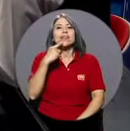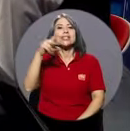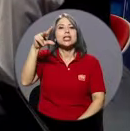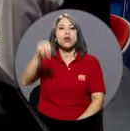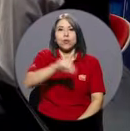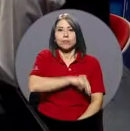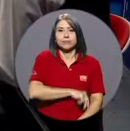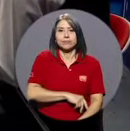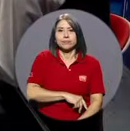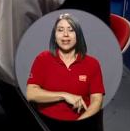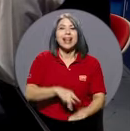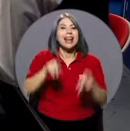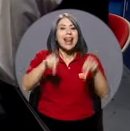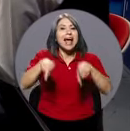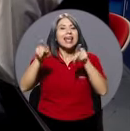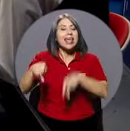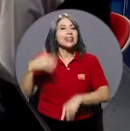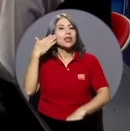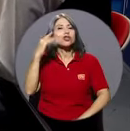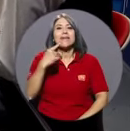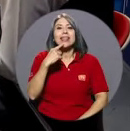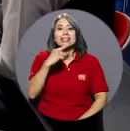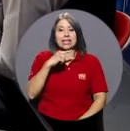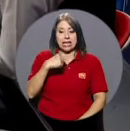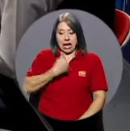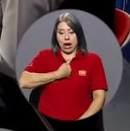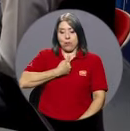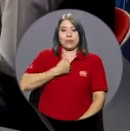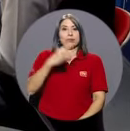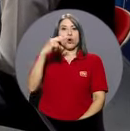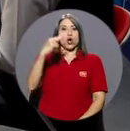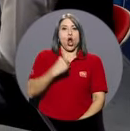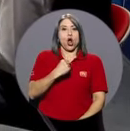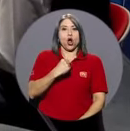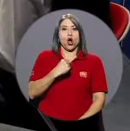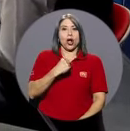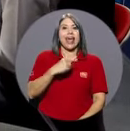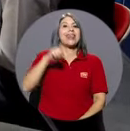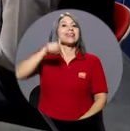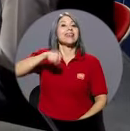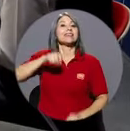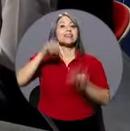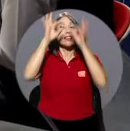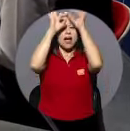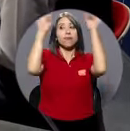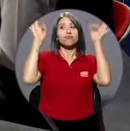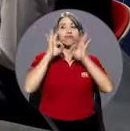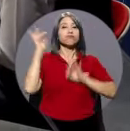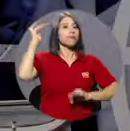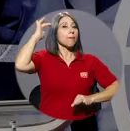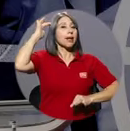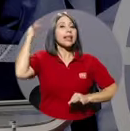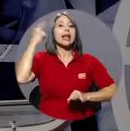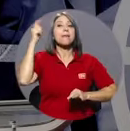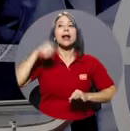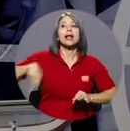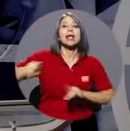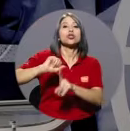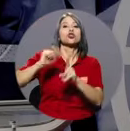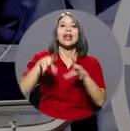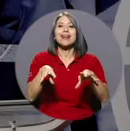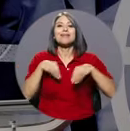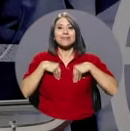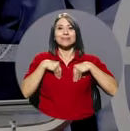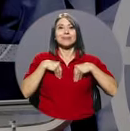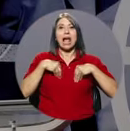sabe decir que no. La gente no se sabe decir que no a sí mismo. Necesita aparentar para poder tener una aceptación social. Aquí cada vez